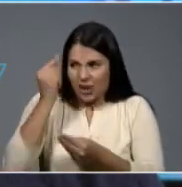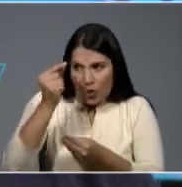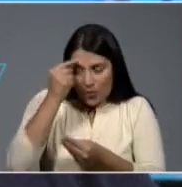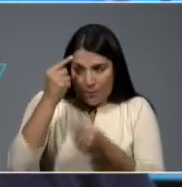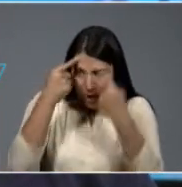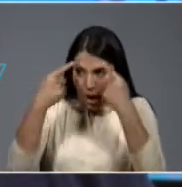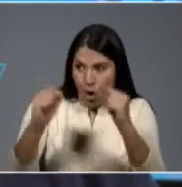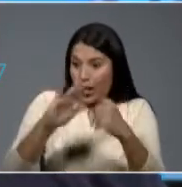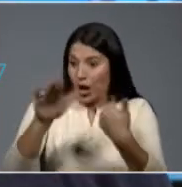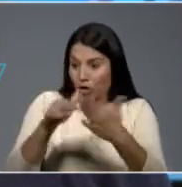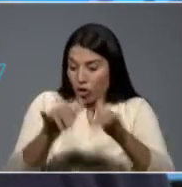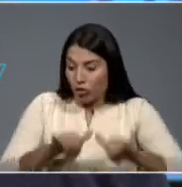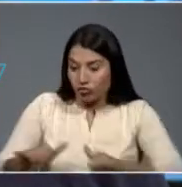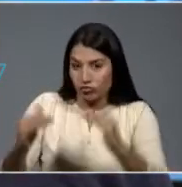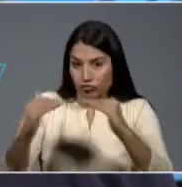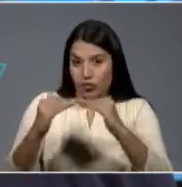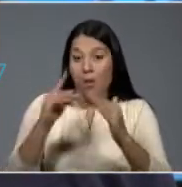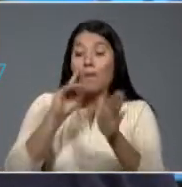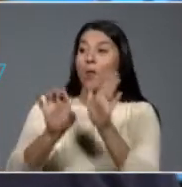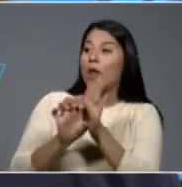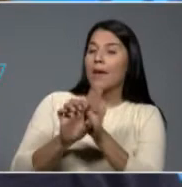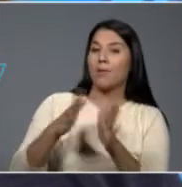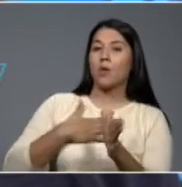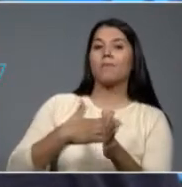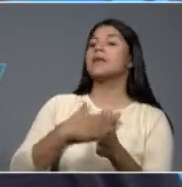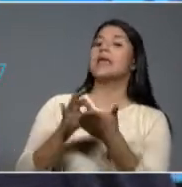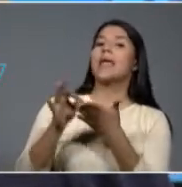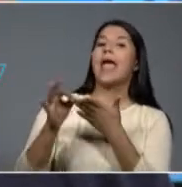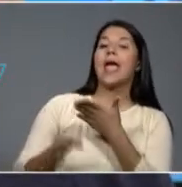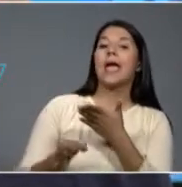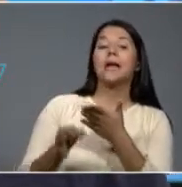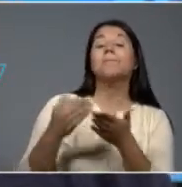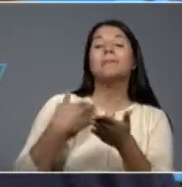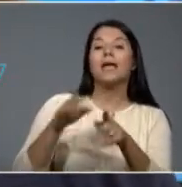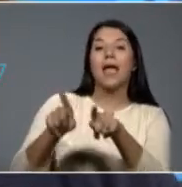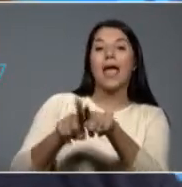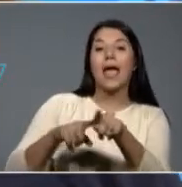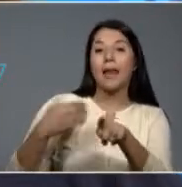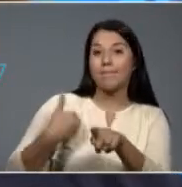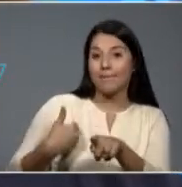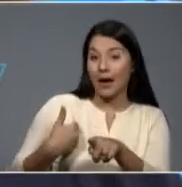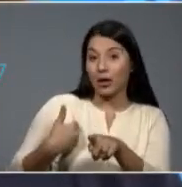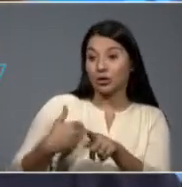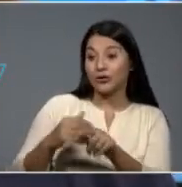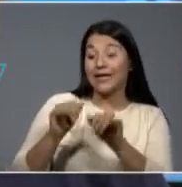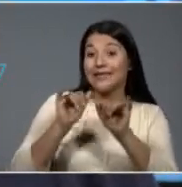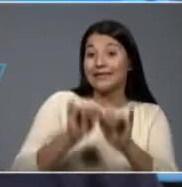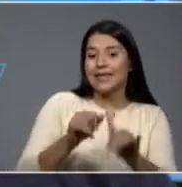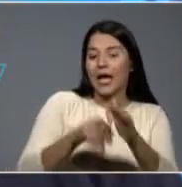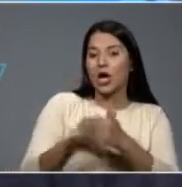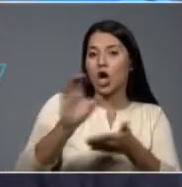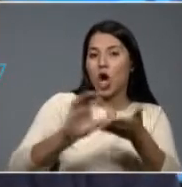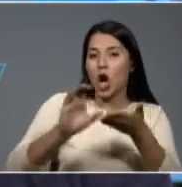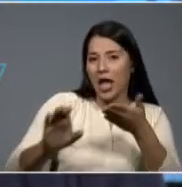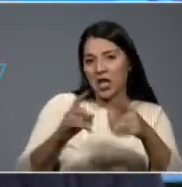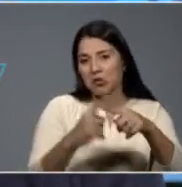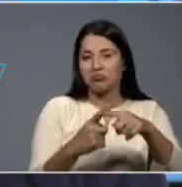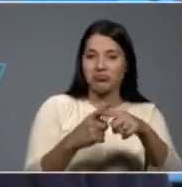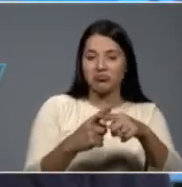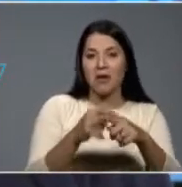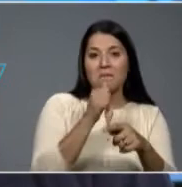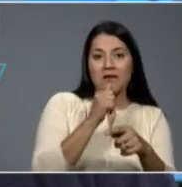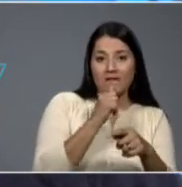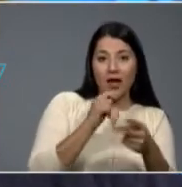ejemplo, mi hermano está en un colegio semiprivado y todas sus tareas llegan en una aplicación. Ajá. Y también tengo familiares que